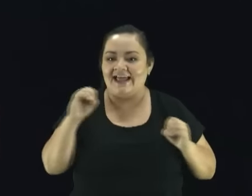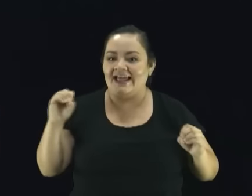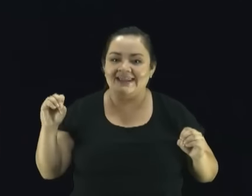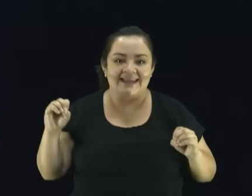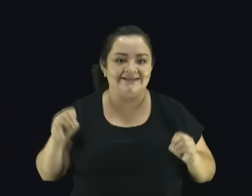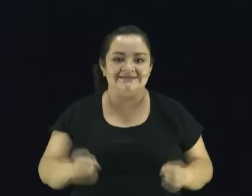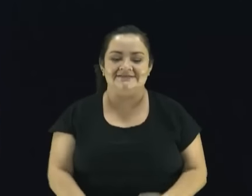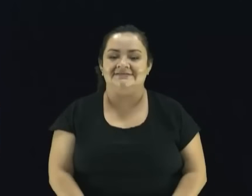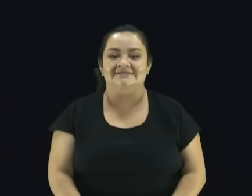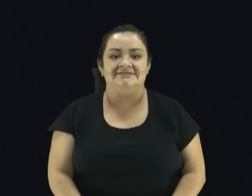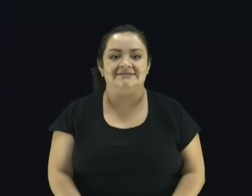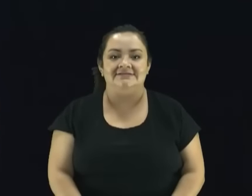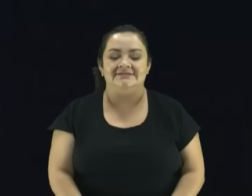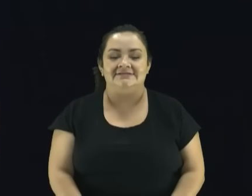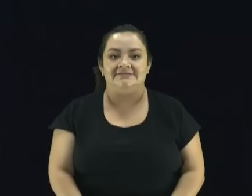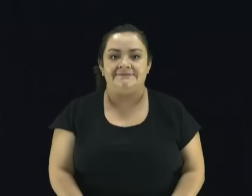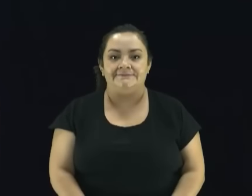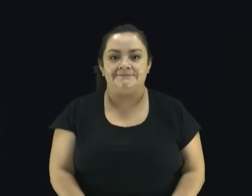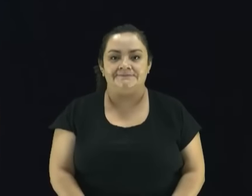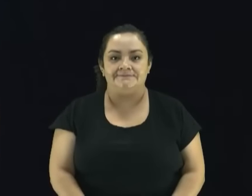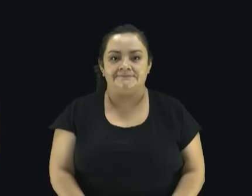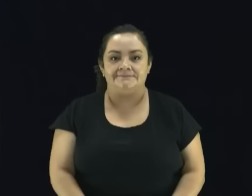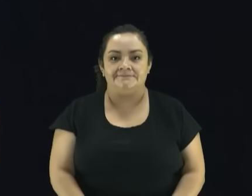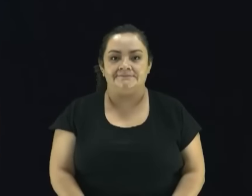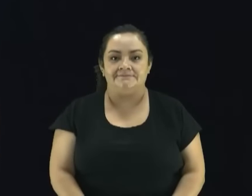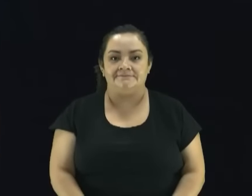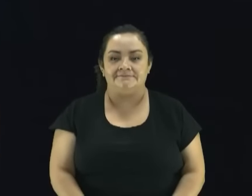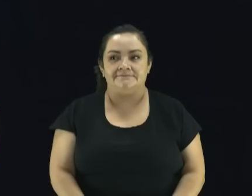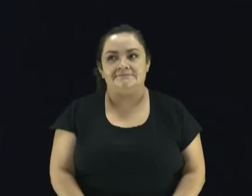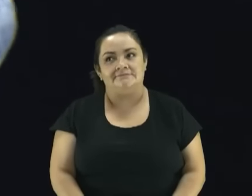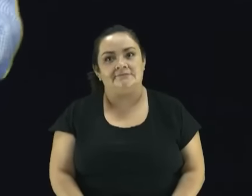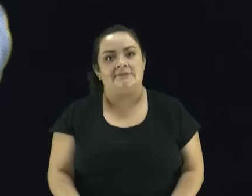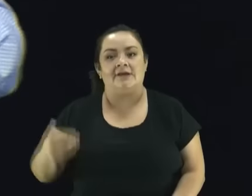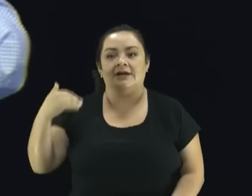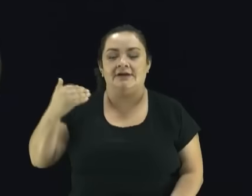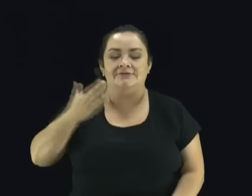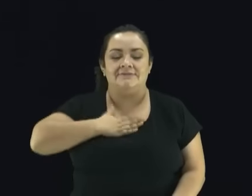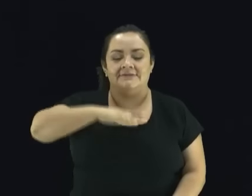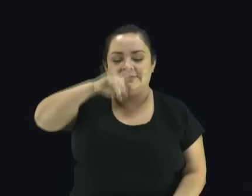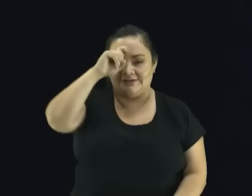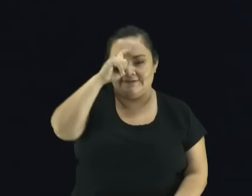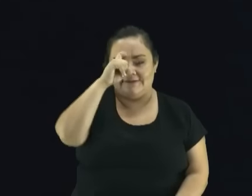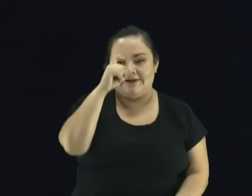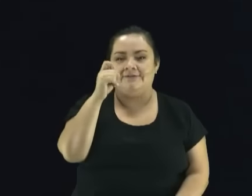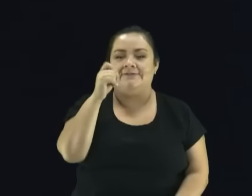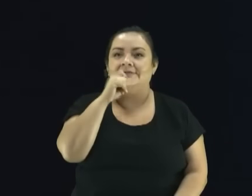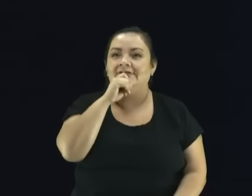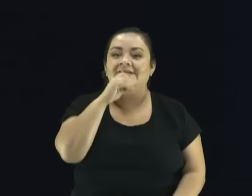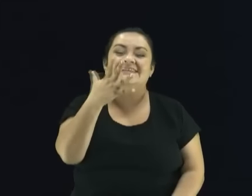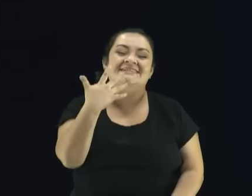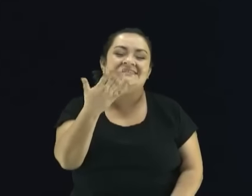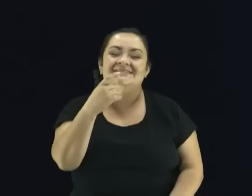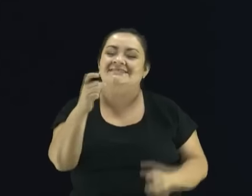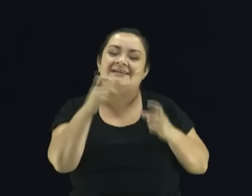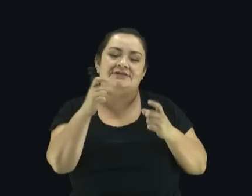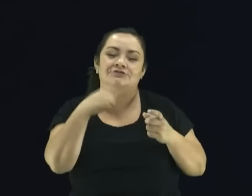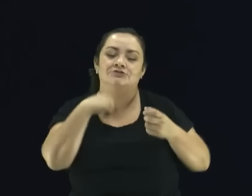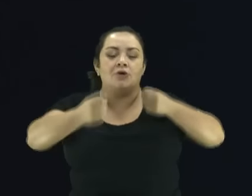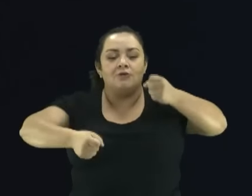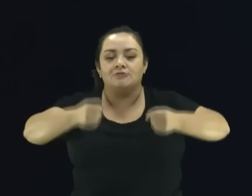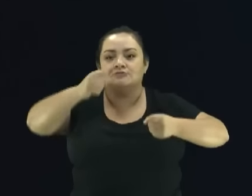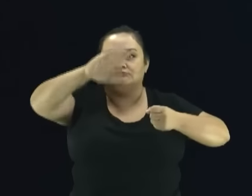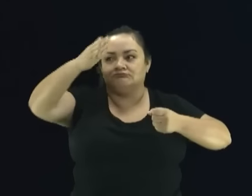de abajo por años mi trabajo Fue llevar los niños al orfanato desde que tengo 15 años de edad manejaba un camión